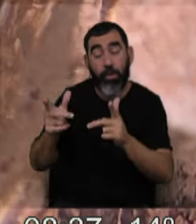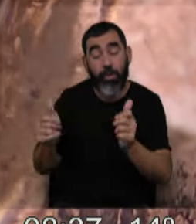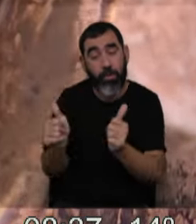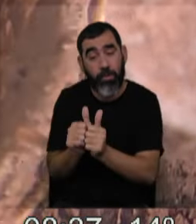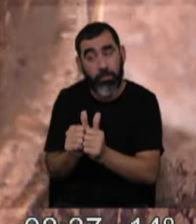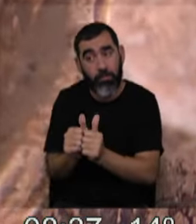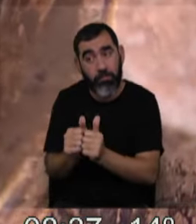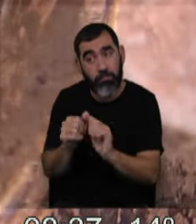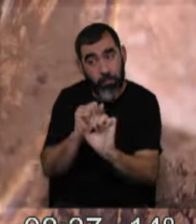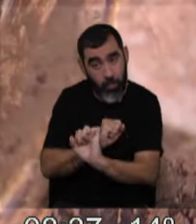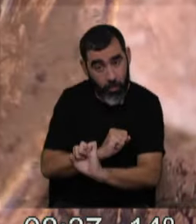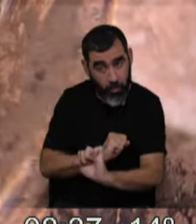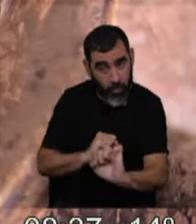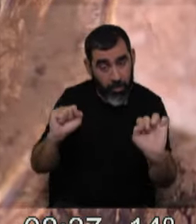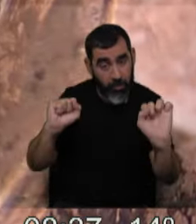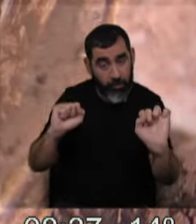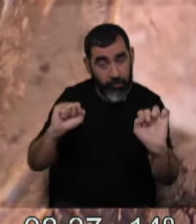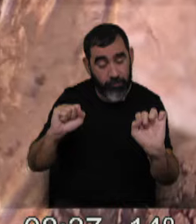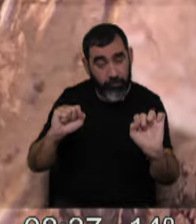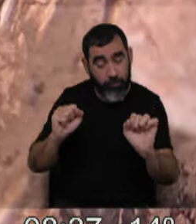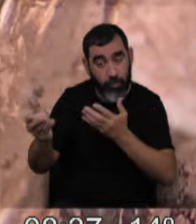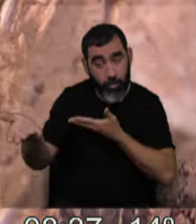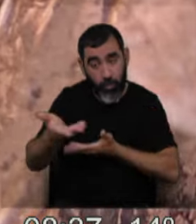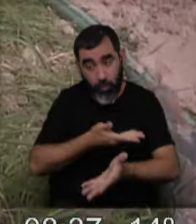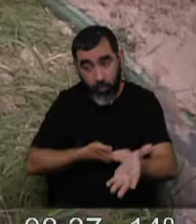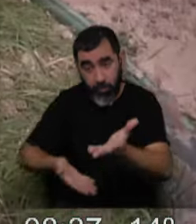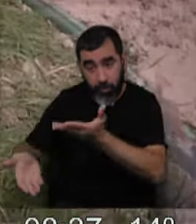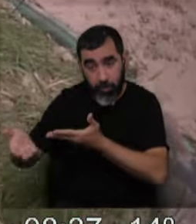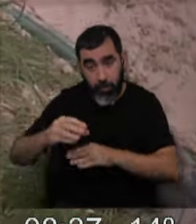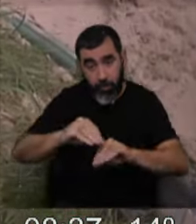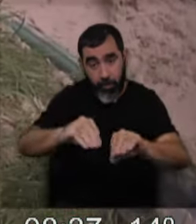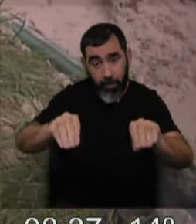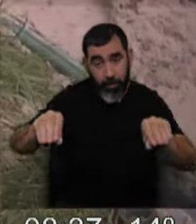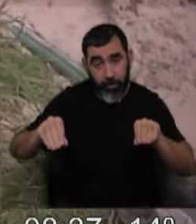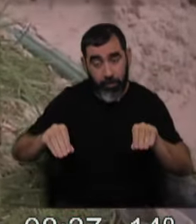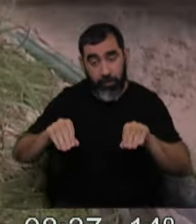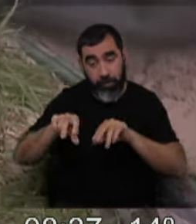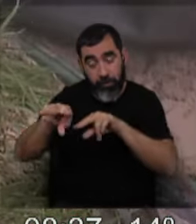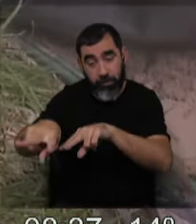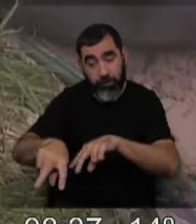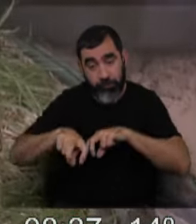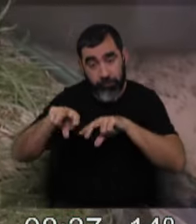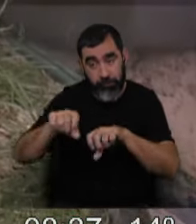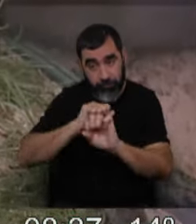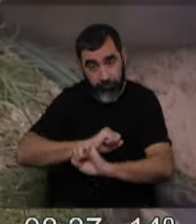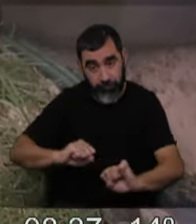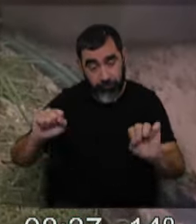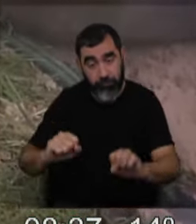te parece si empezamos a compartir un espacio, hacemos la huerta y compartimos la huerta